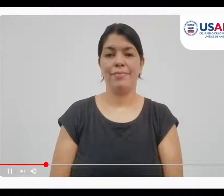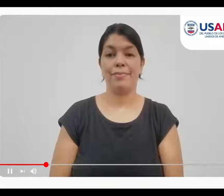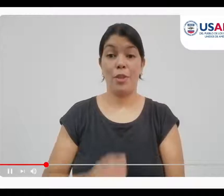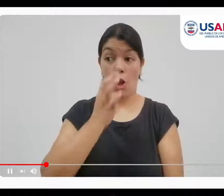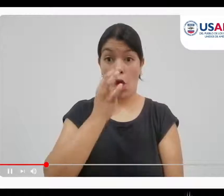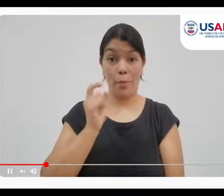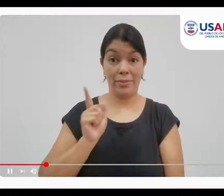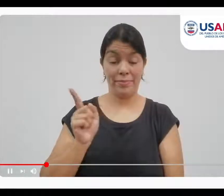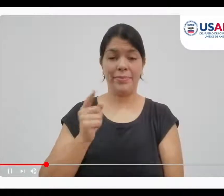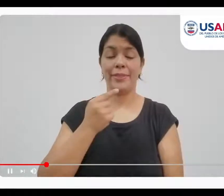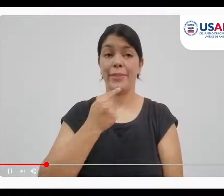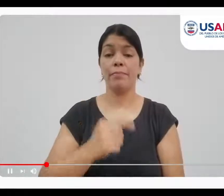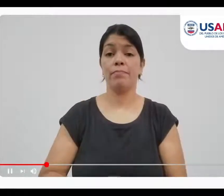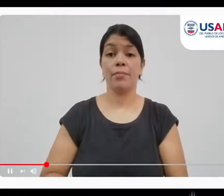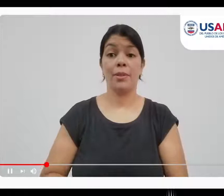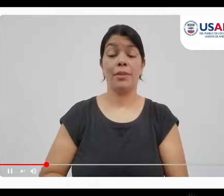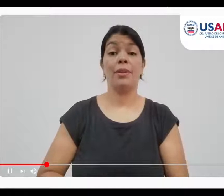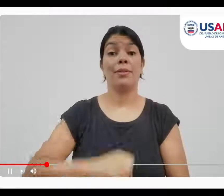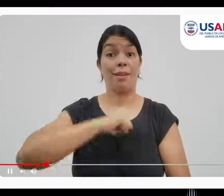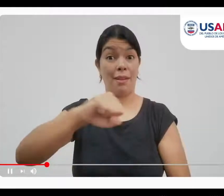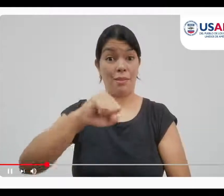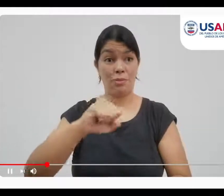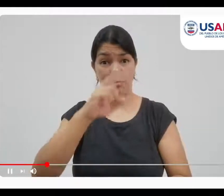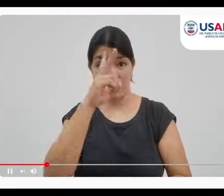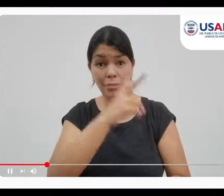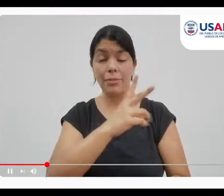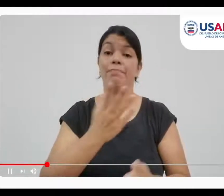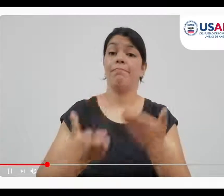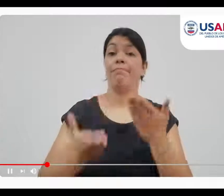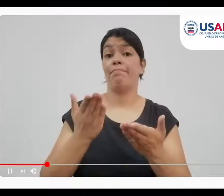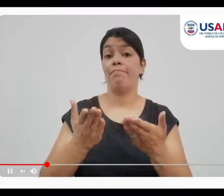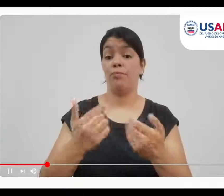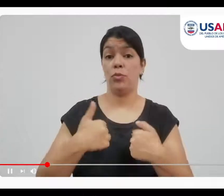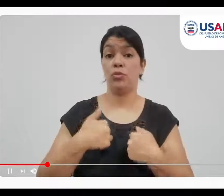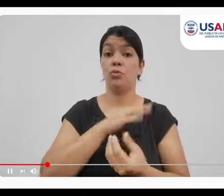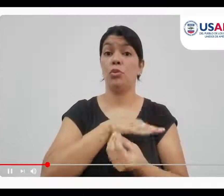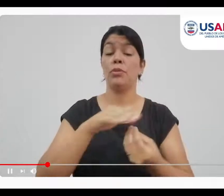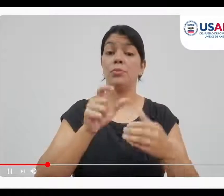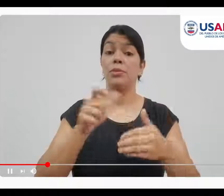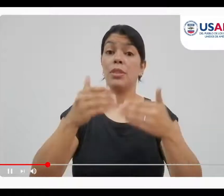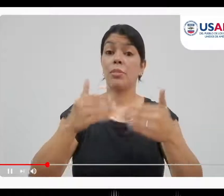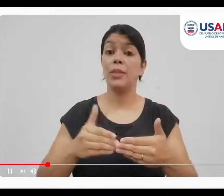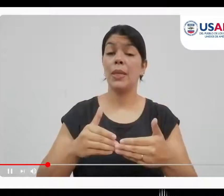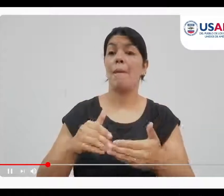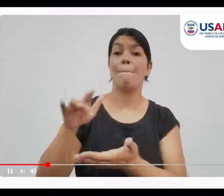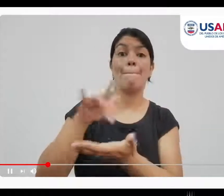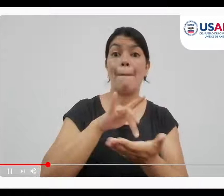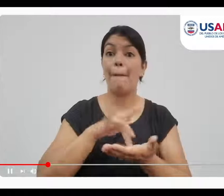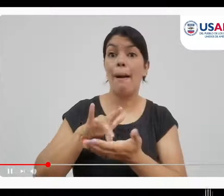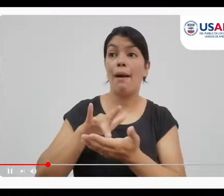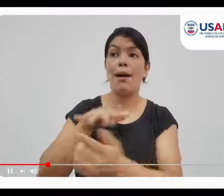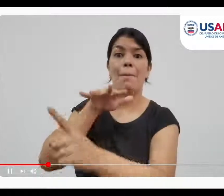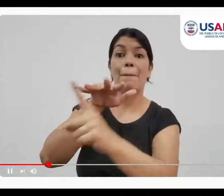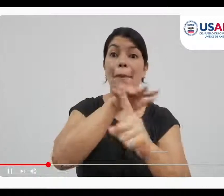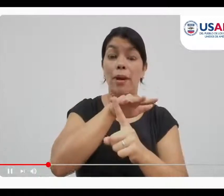La participación y la garantía de derechos va a depender de la participación que nosotros tengamos, que nosotros como población, esa incidencia que